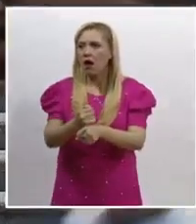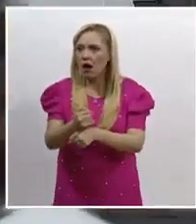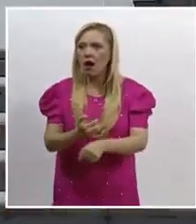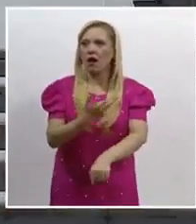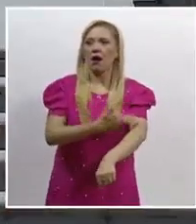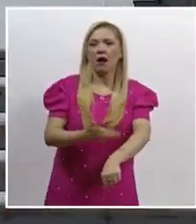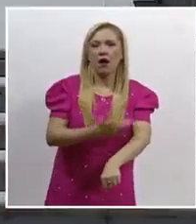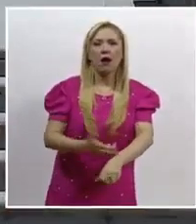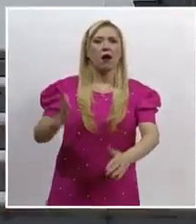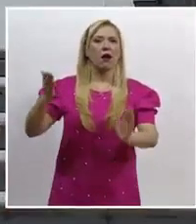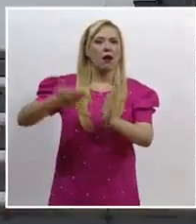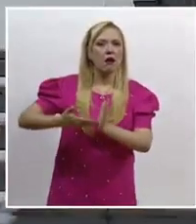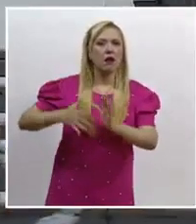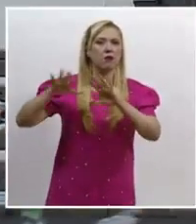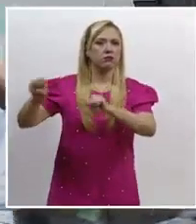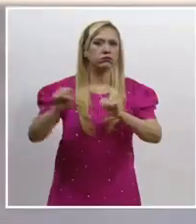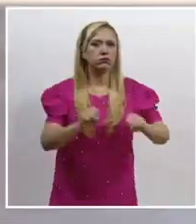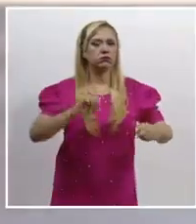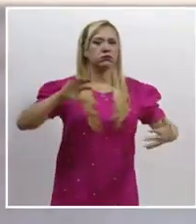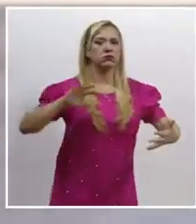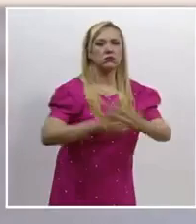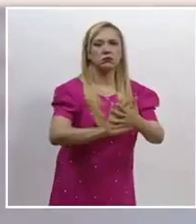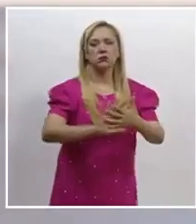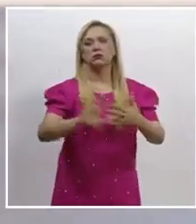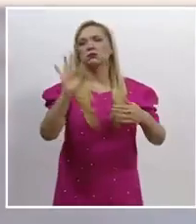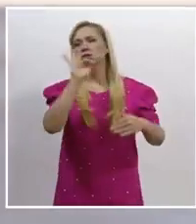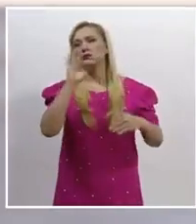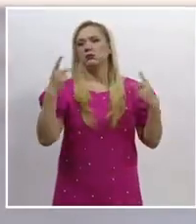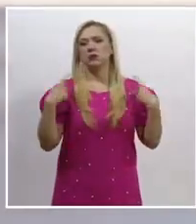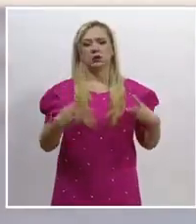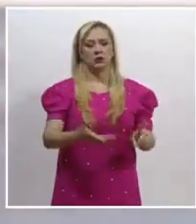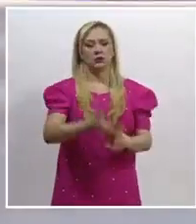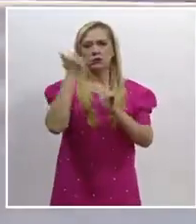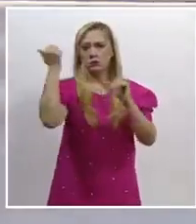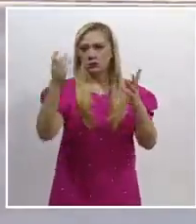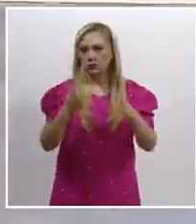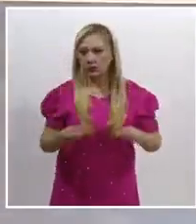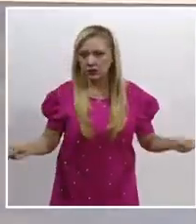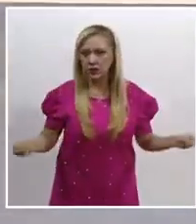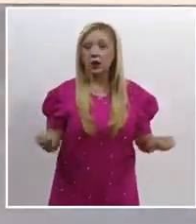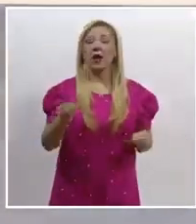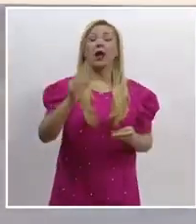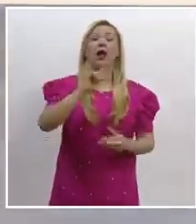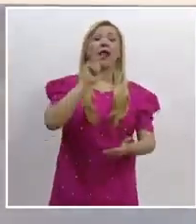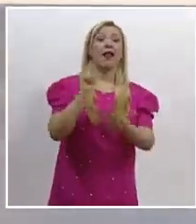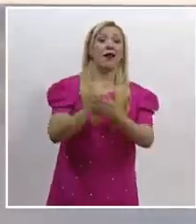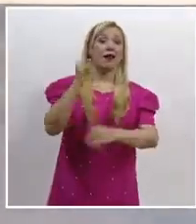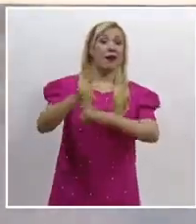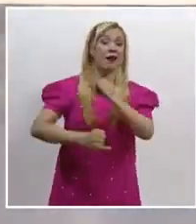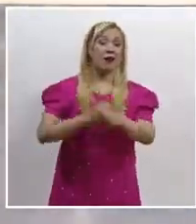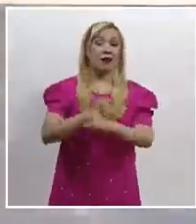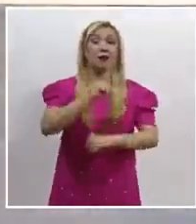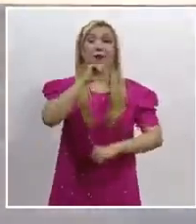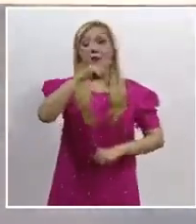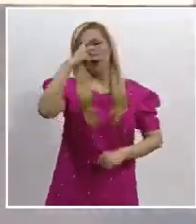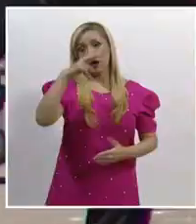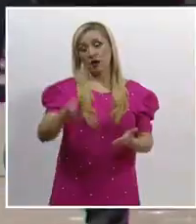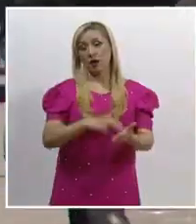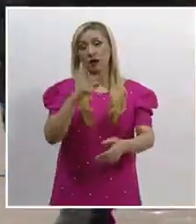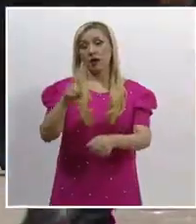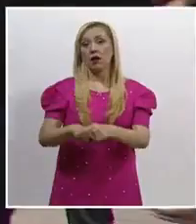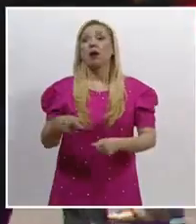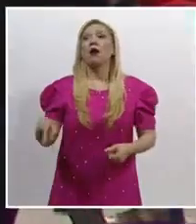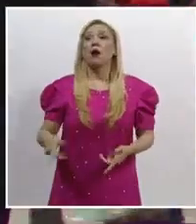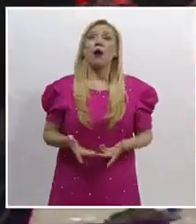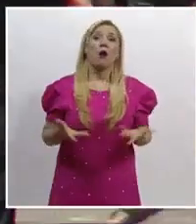en materia de desaparición forzada. Además, eliminó las porciones relacionadas con los tratados internacionales de los que el Estado mexicano forma